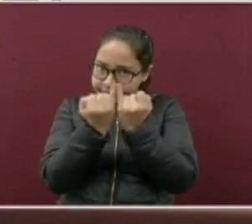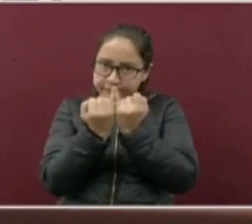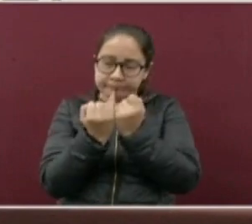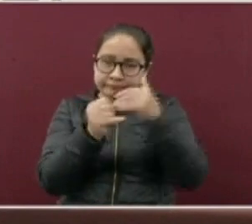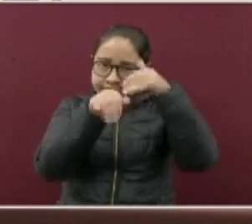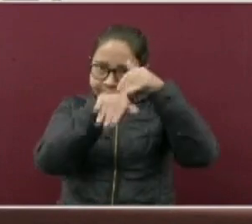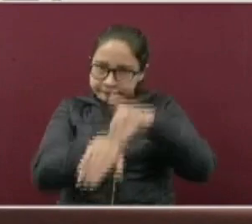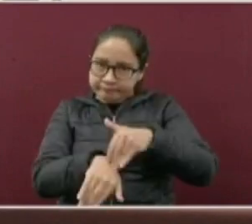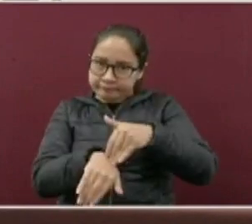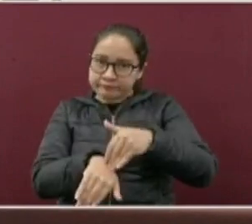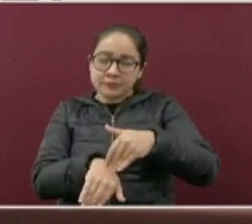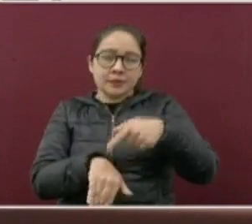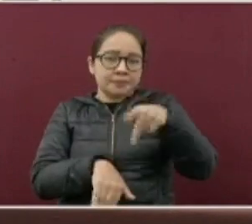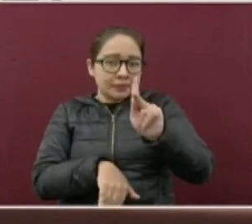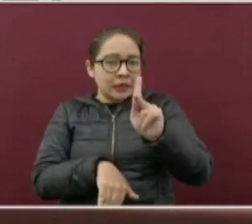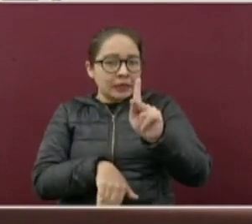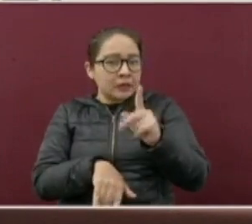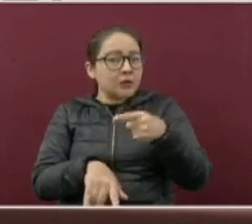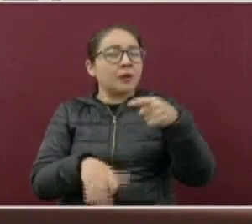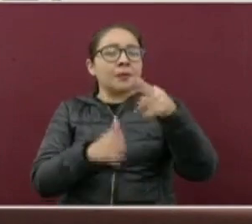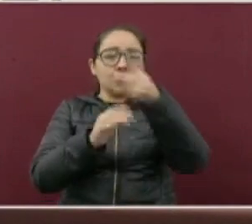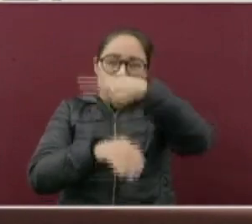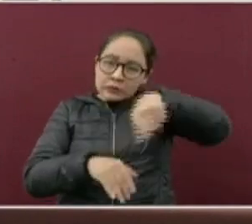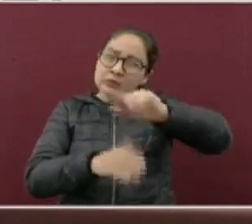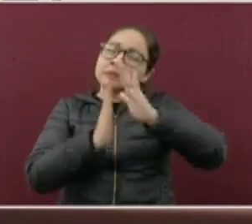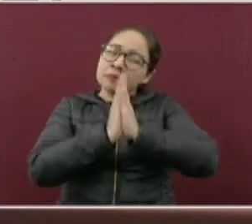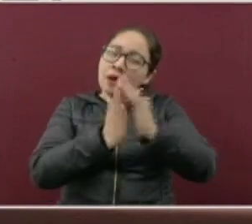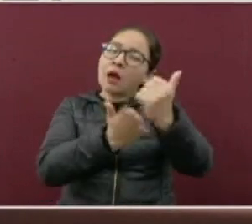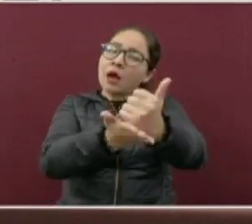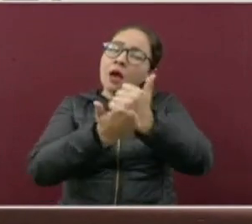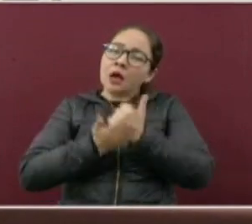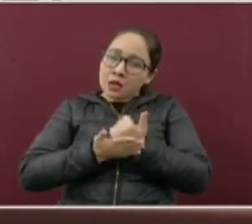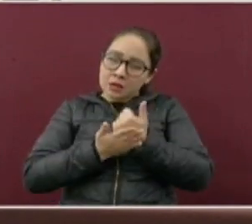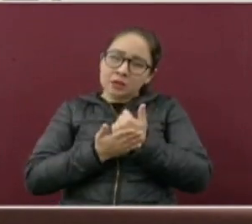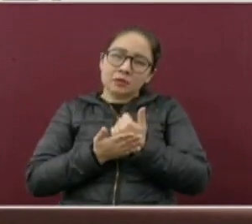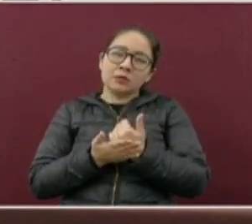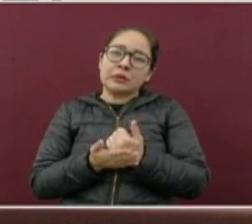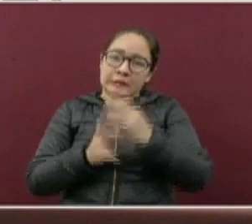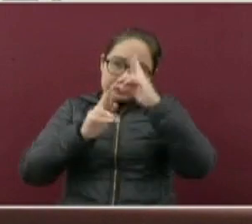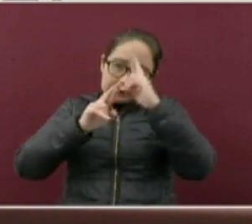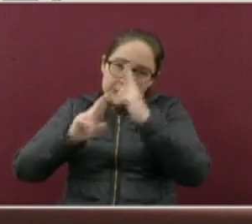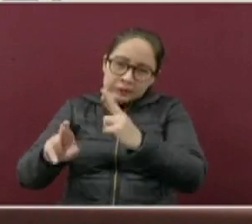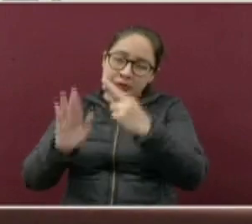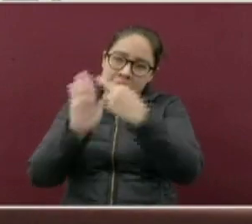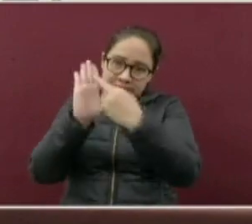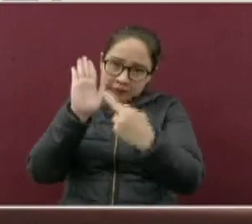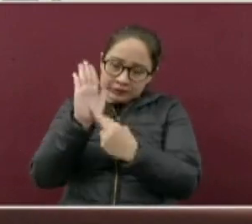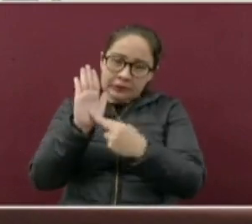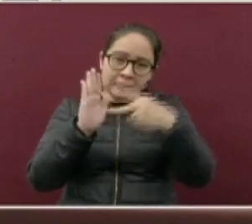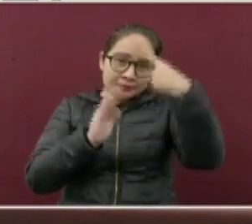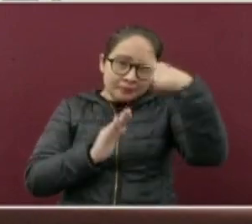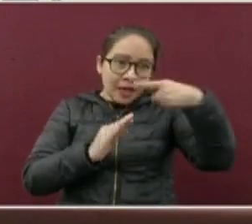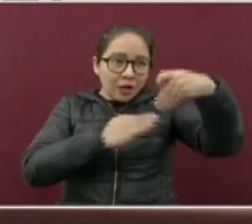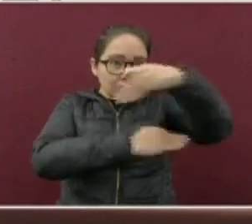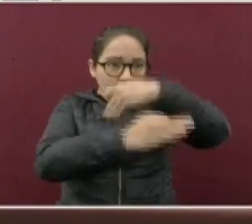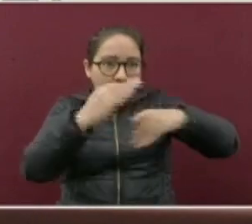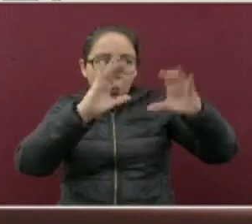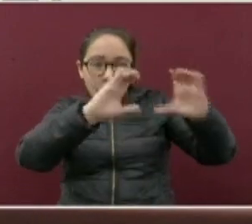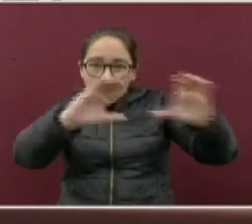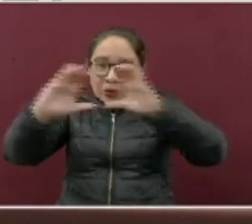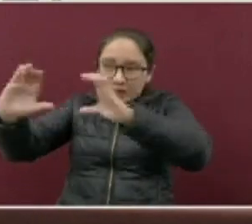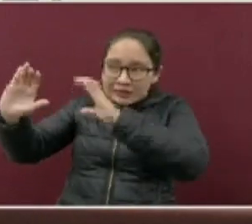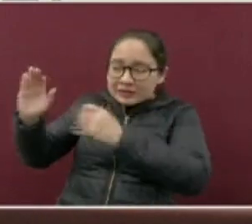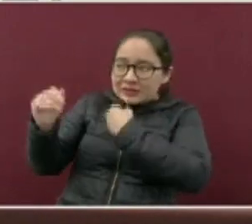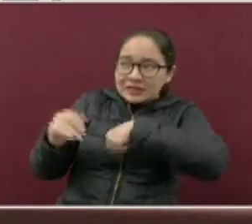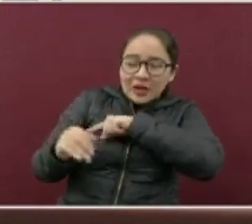ustedes. Los invitamos a respetar las indicaciones que hacemos para el bienestar común, para el cuidado de su salud y